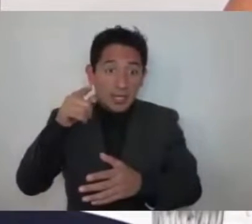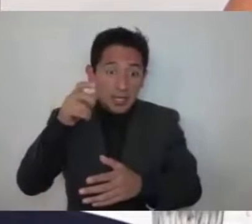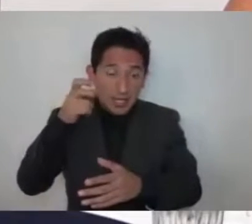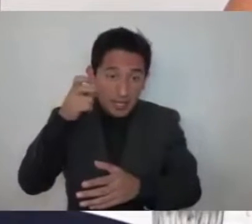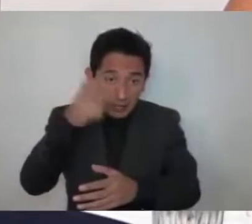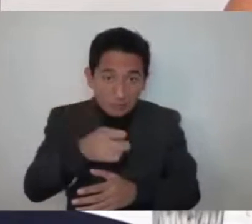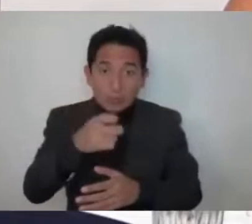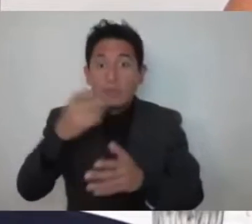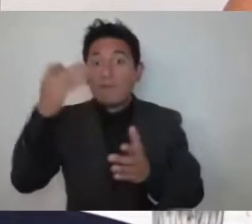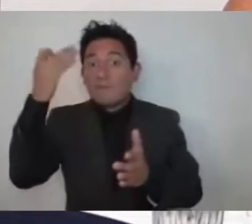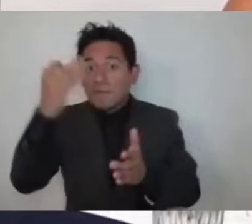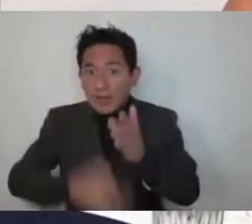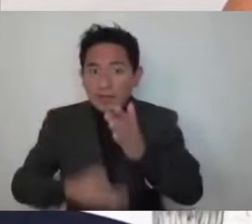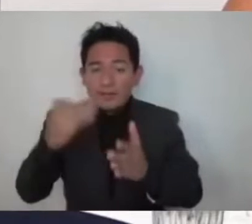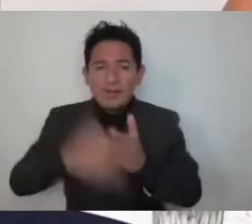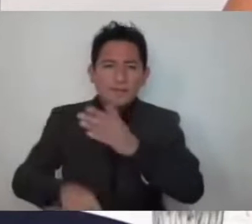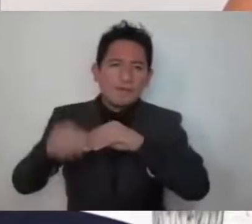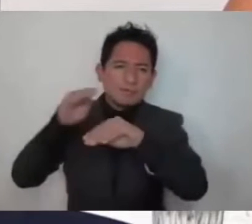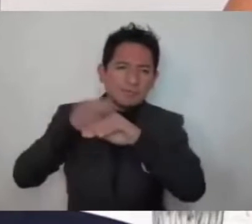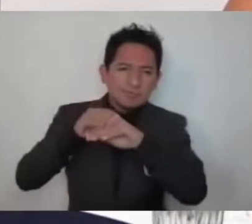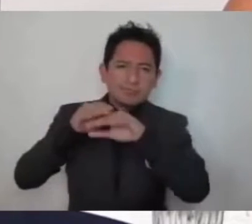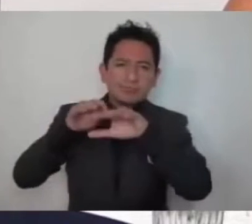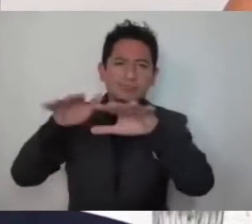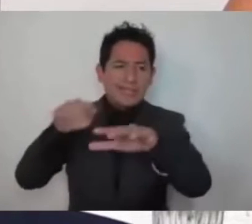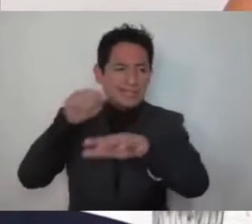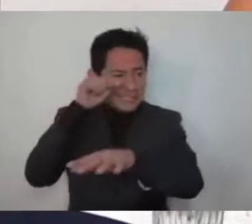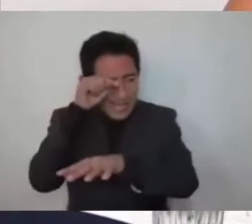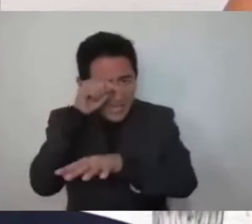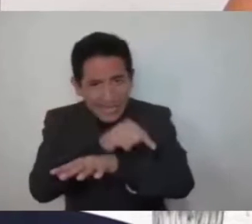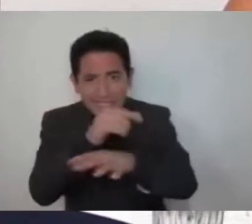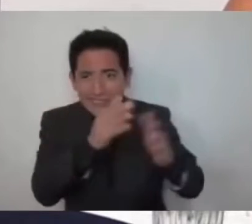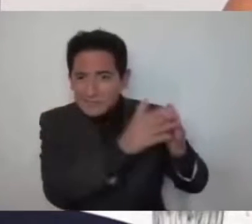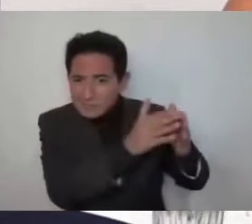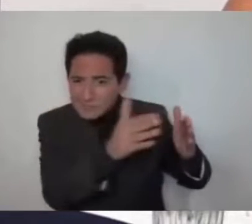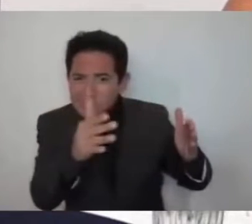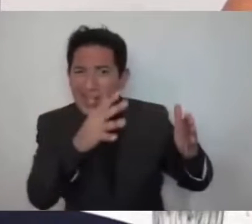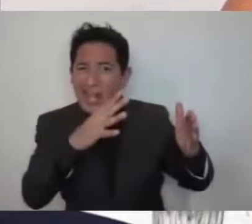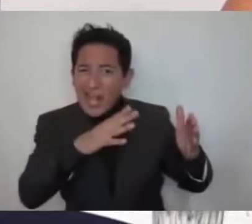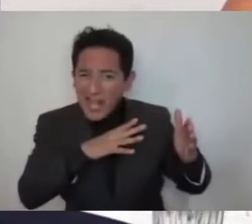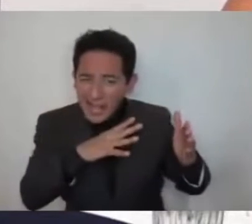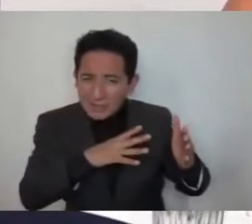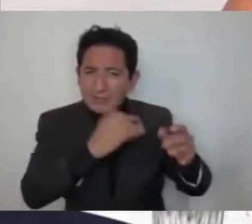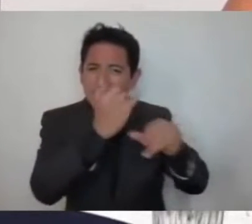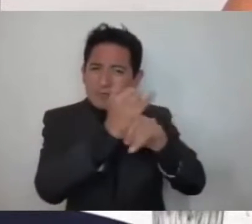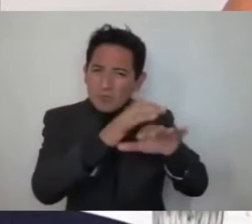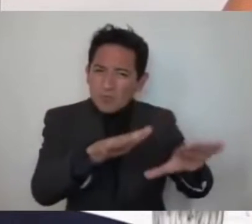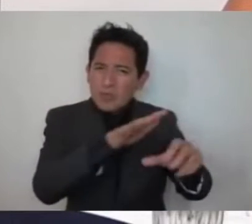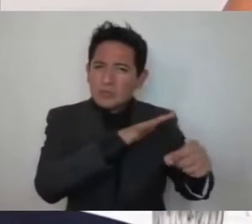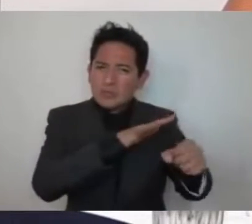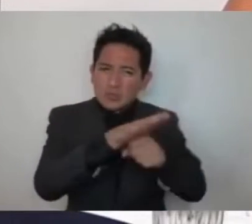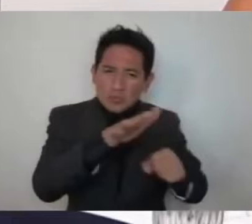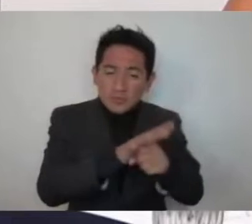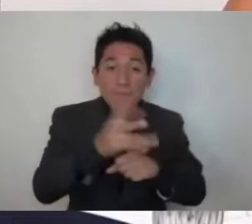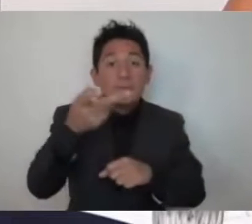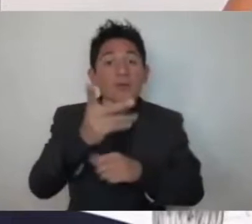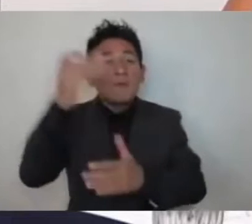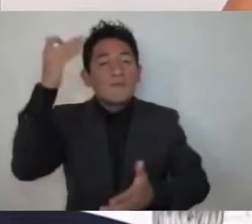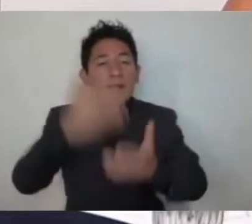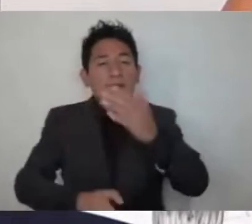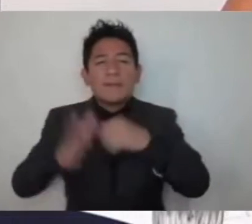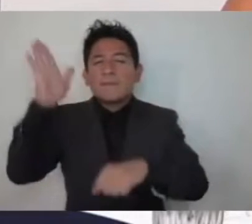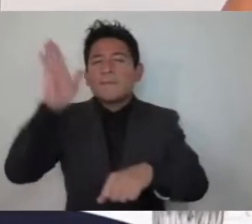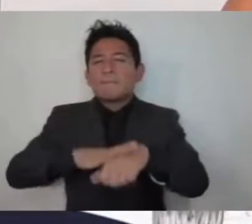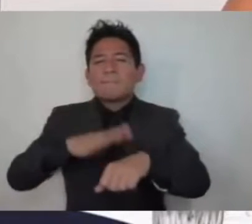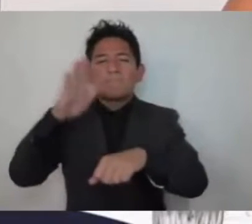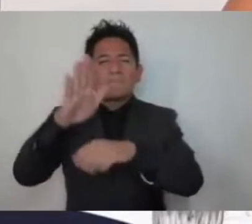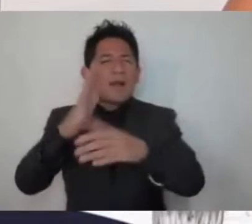fuera de forma que fuera accesible que llegara Pues a todas las personas operadoras de Justicia incluyendo por